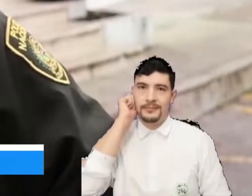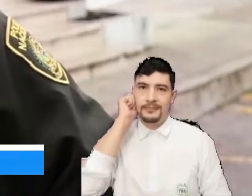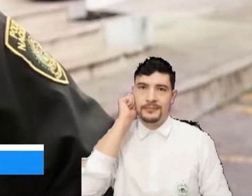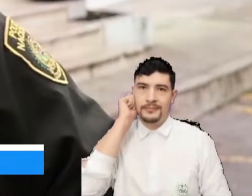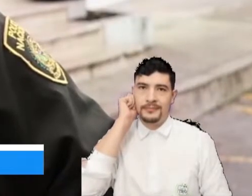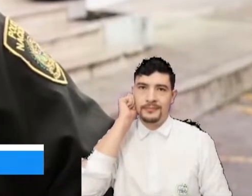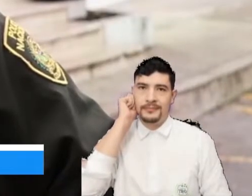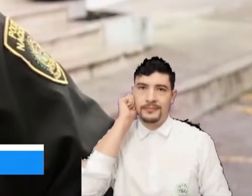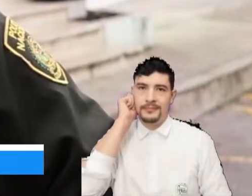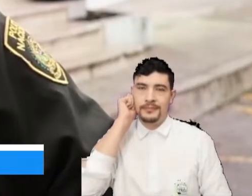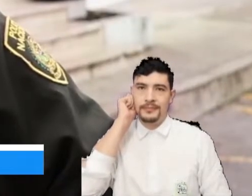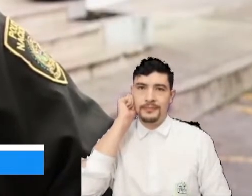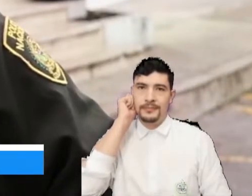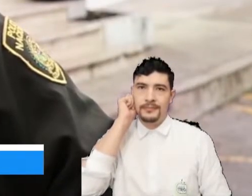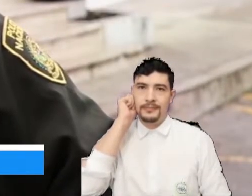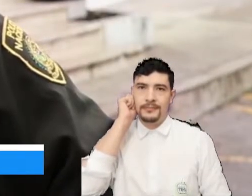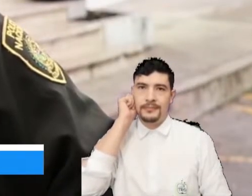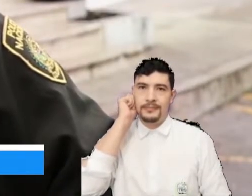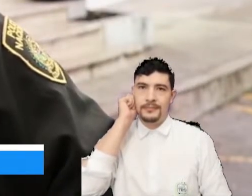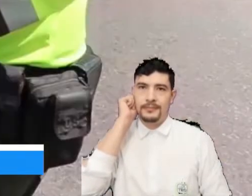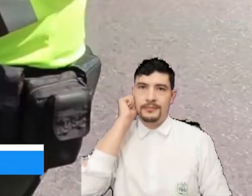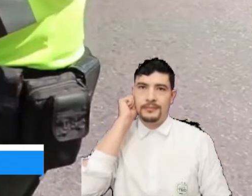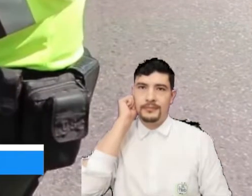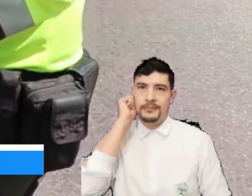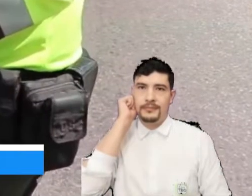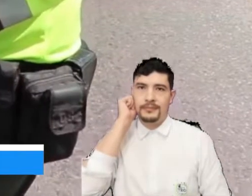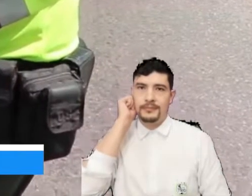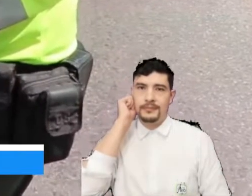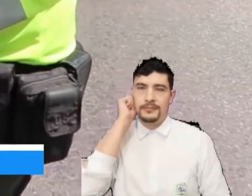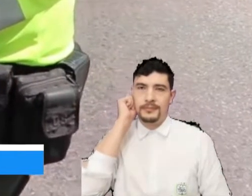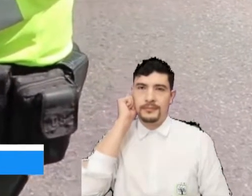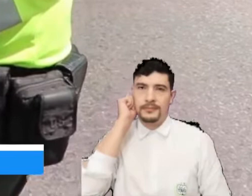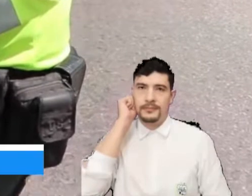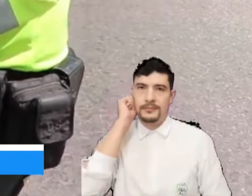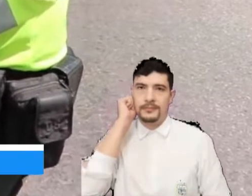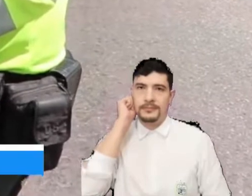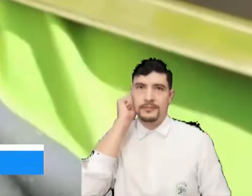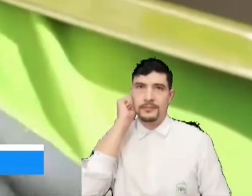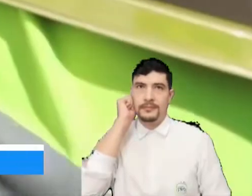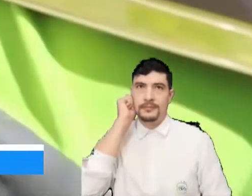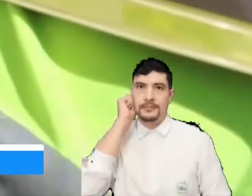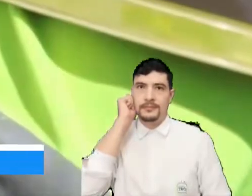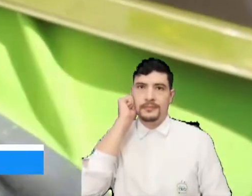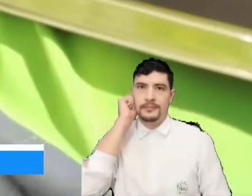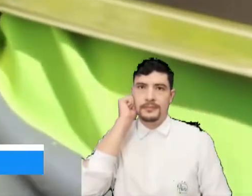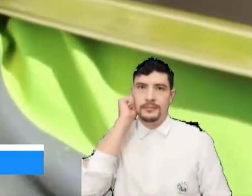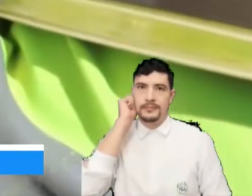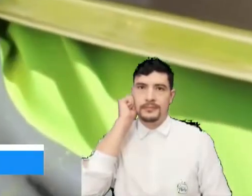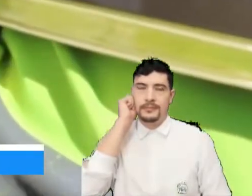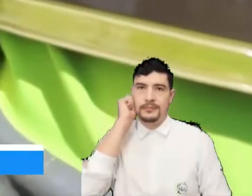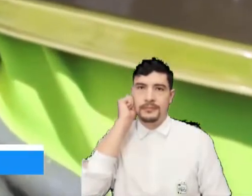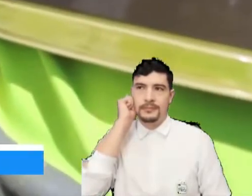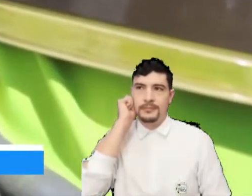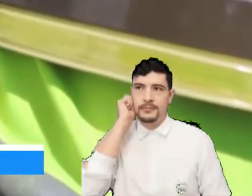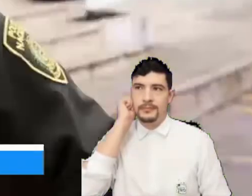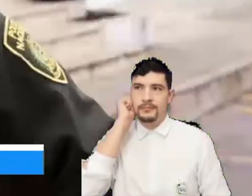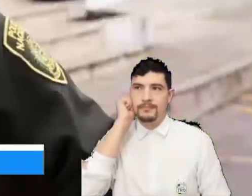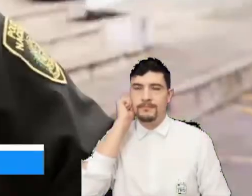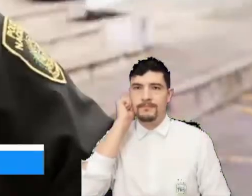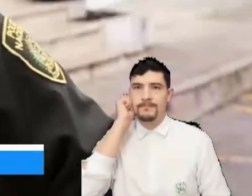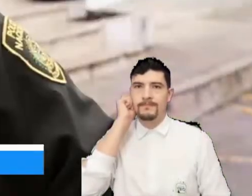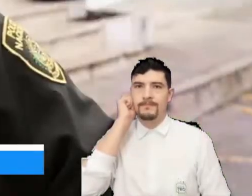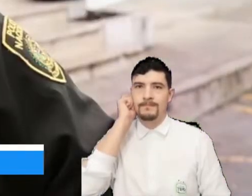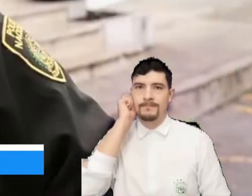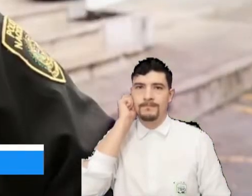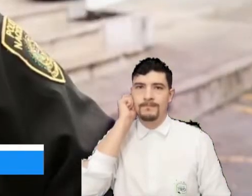comparendos por infracciones al Código de Tránsito, de los cuales 291 fueron por violación a la medida de aislamiento preventivo obligatorio.